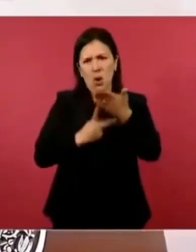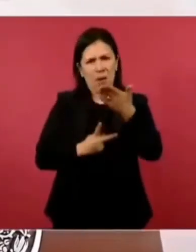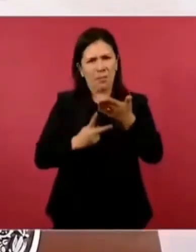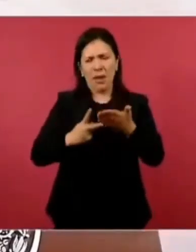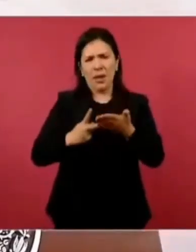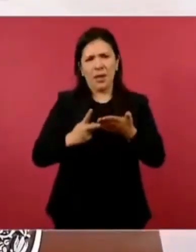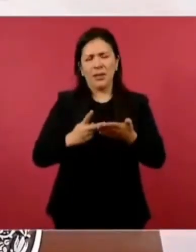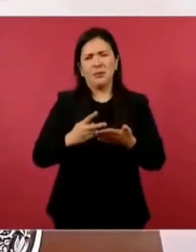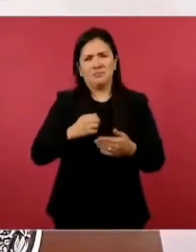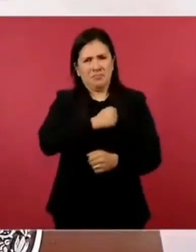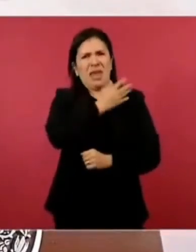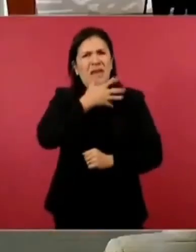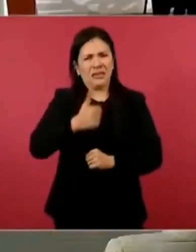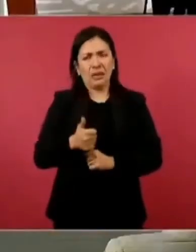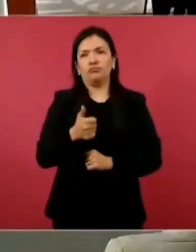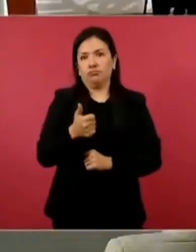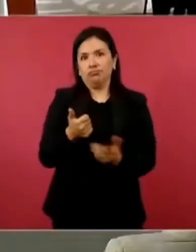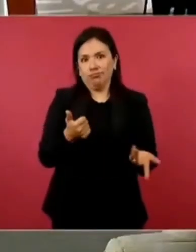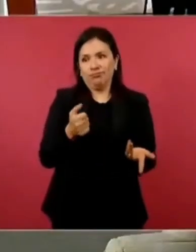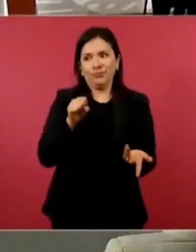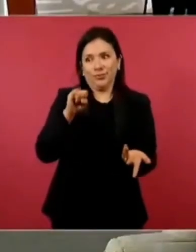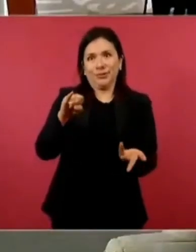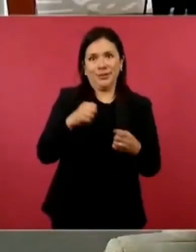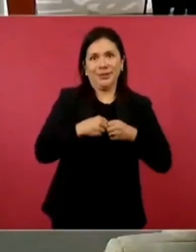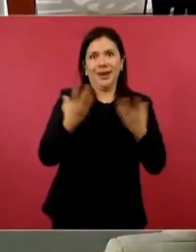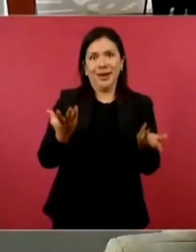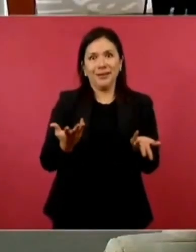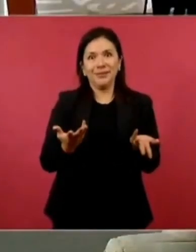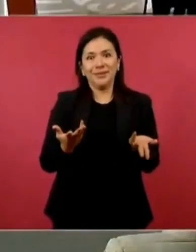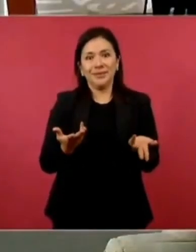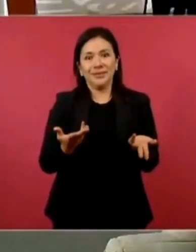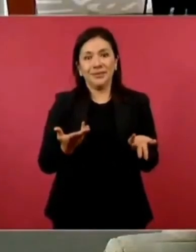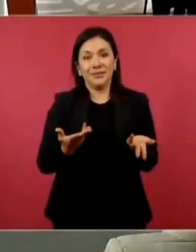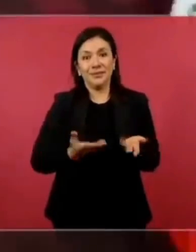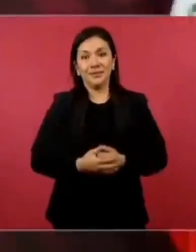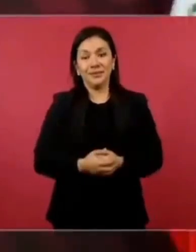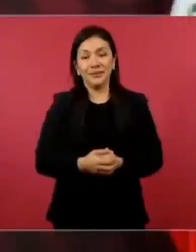claro. Fueron los programas de bienestar.